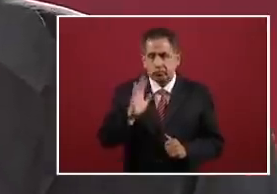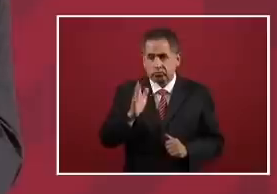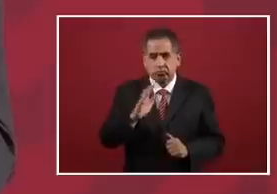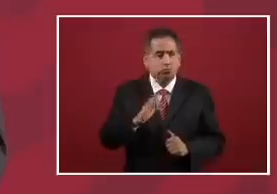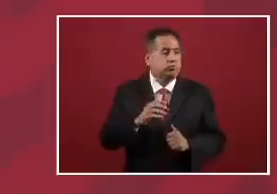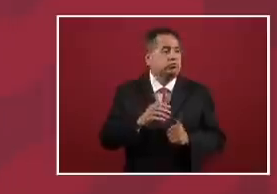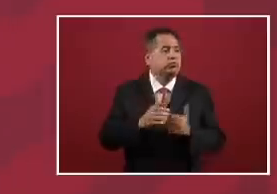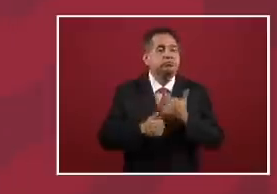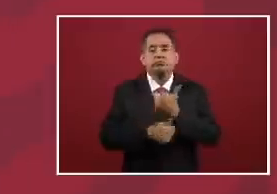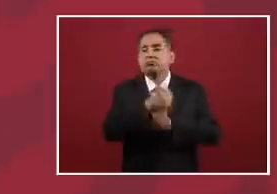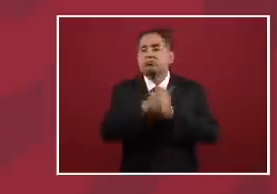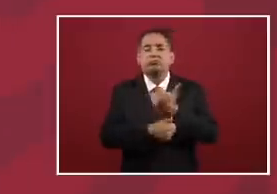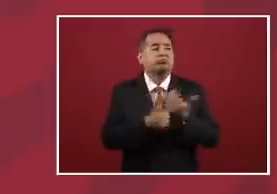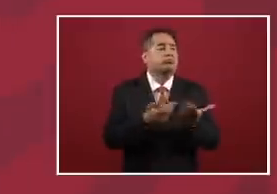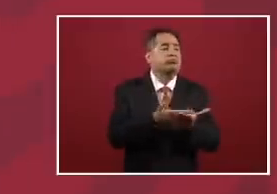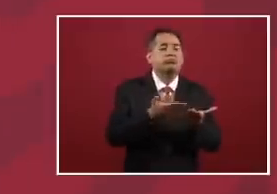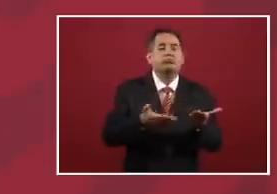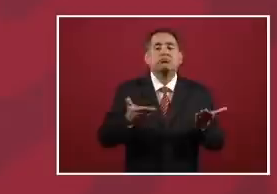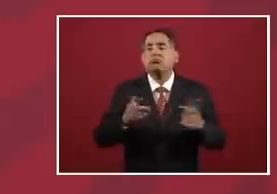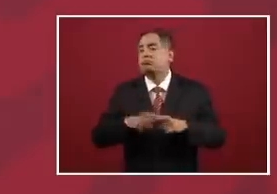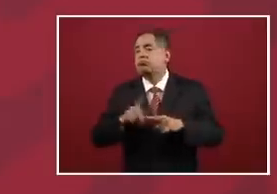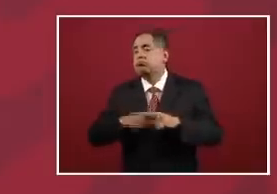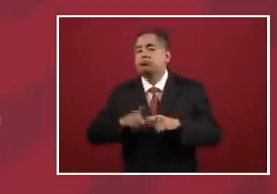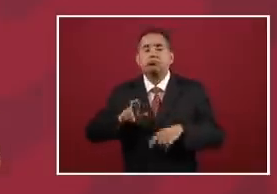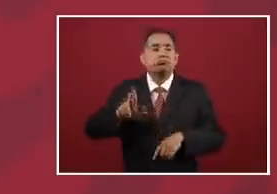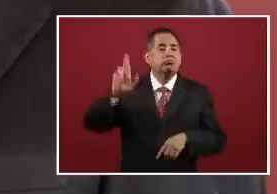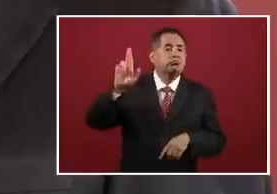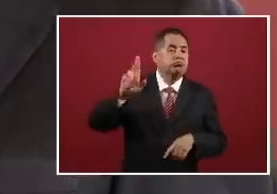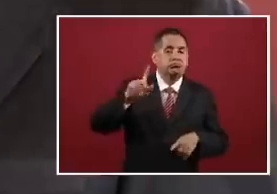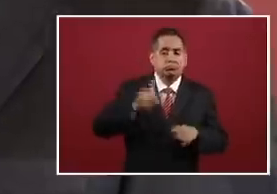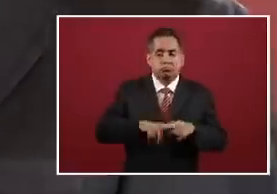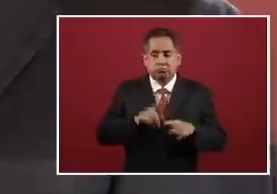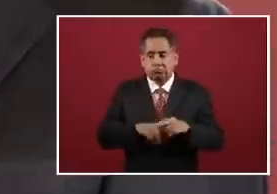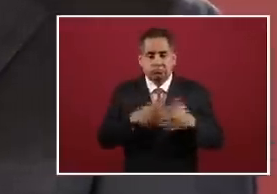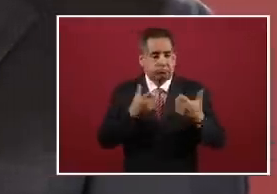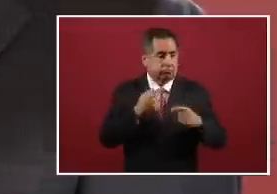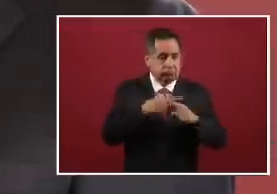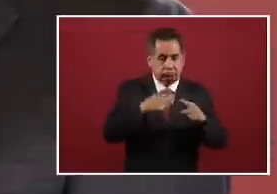licitación, intervinieron empresas.